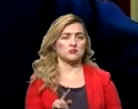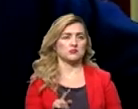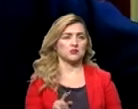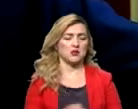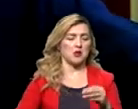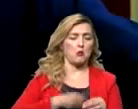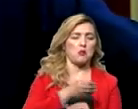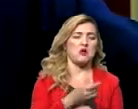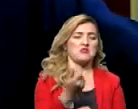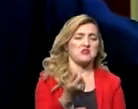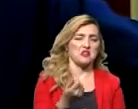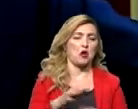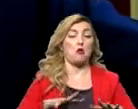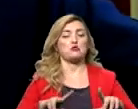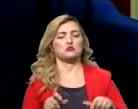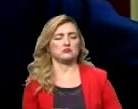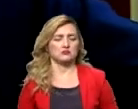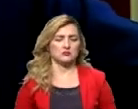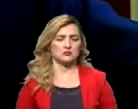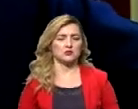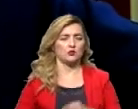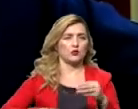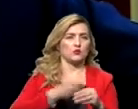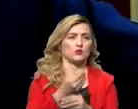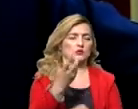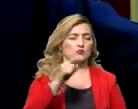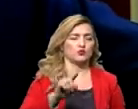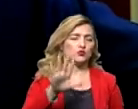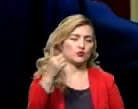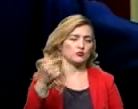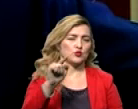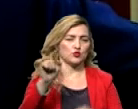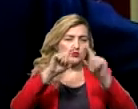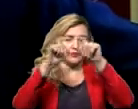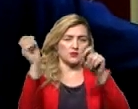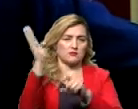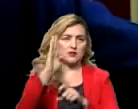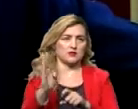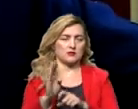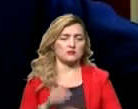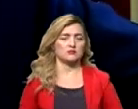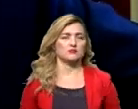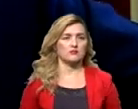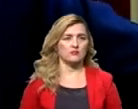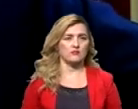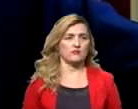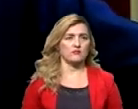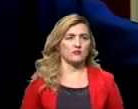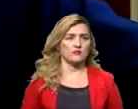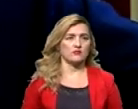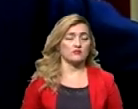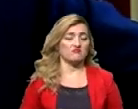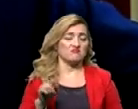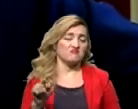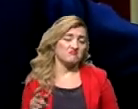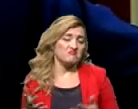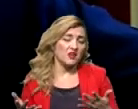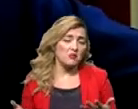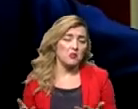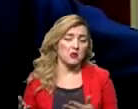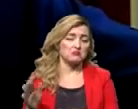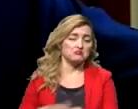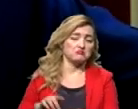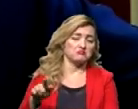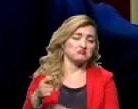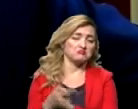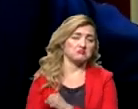Rivera. Devolvió 13.5 millones en el lavado de activos Odebrecht recibidos en sus cuentas por Mary Lynch. Tiene un indicio de